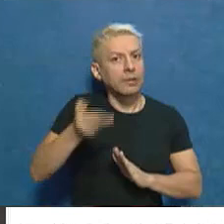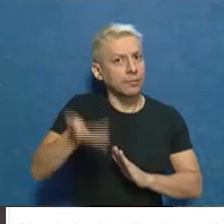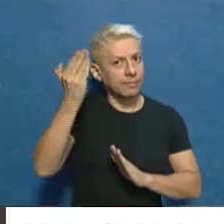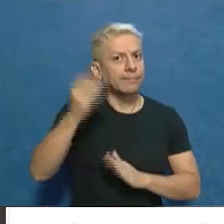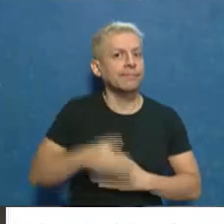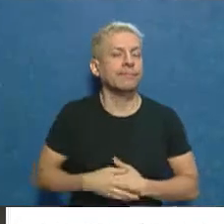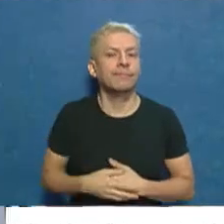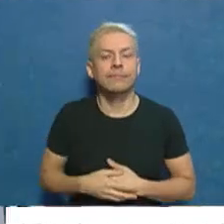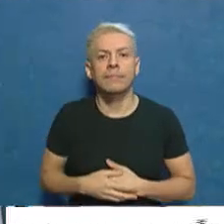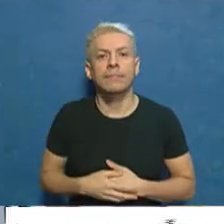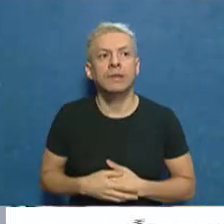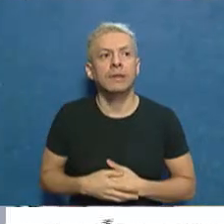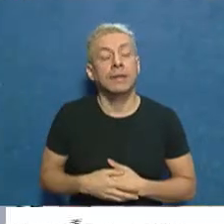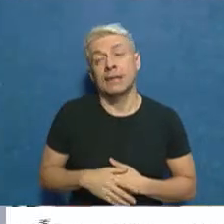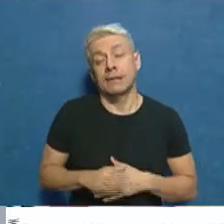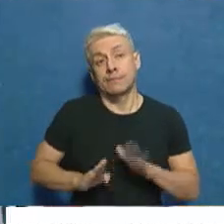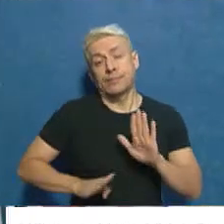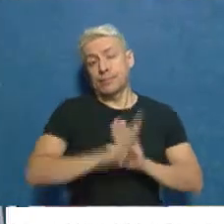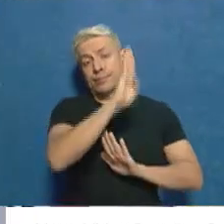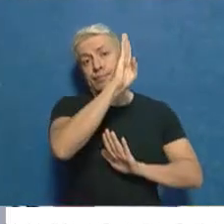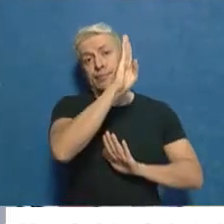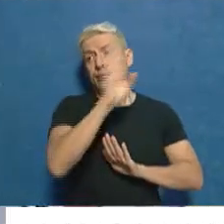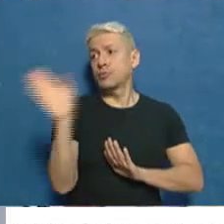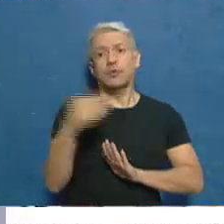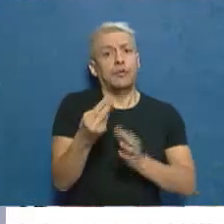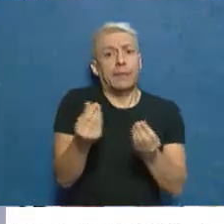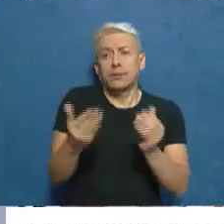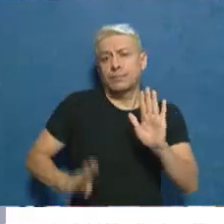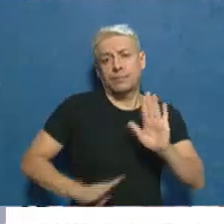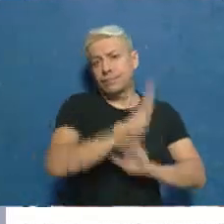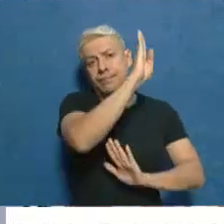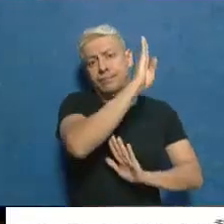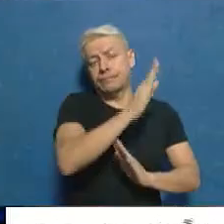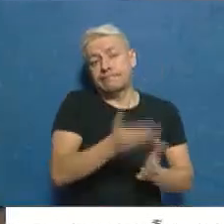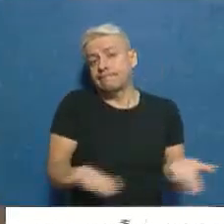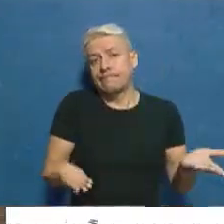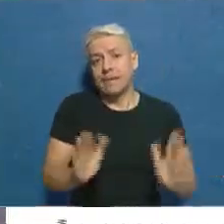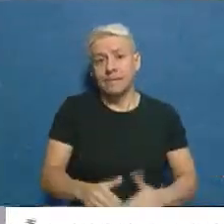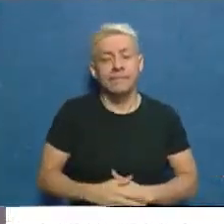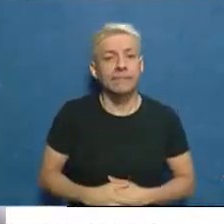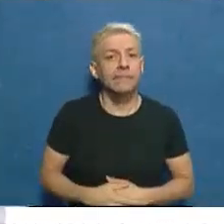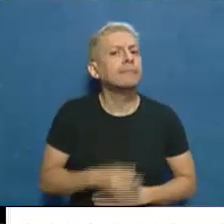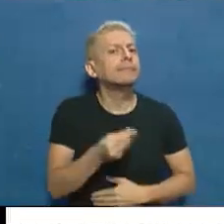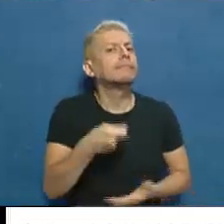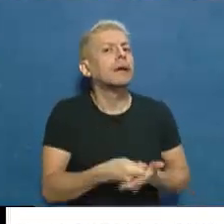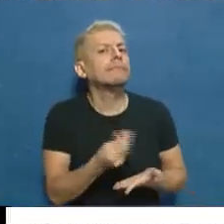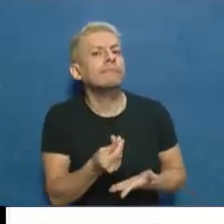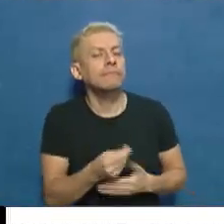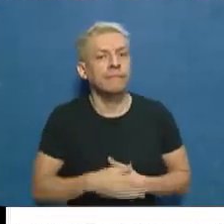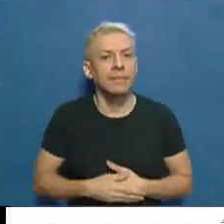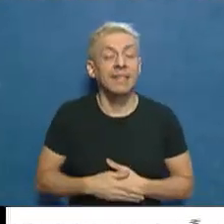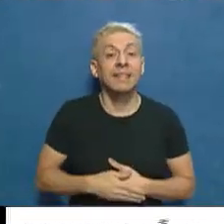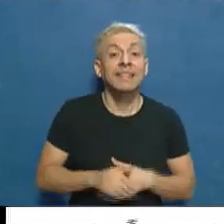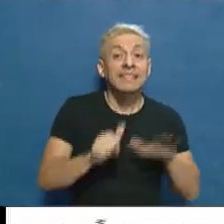72%. ¿Qué es lo que no se dispara? ¿Qué es lo que no se dispara ahora? Se dispara todo. ¿Cuánto le sale? Sí,